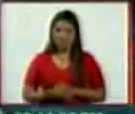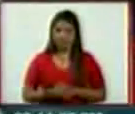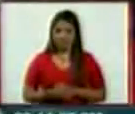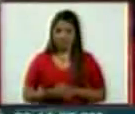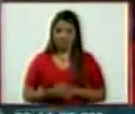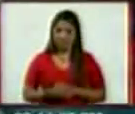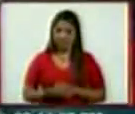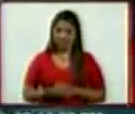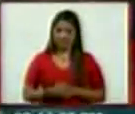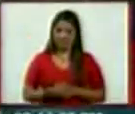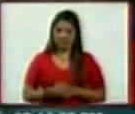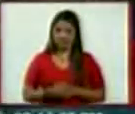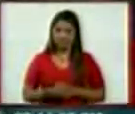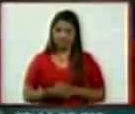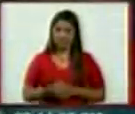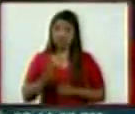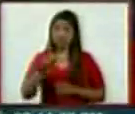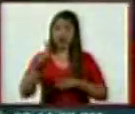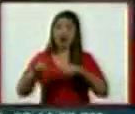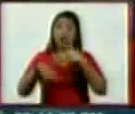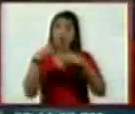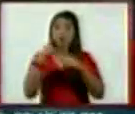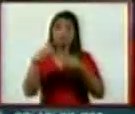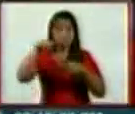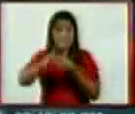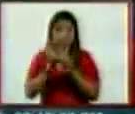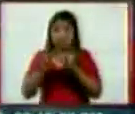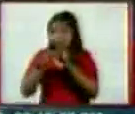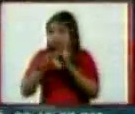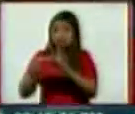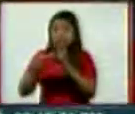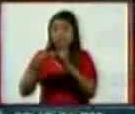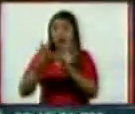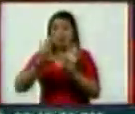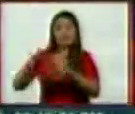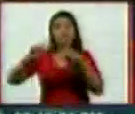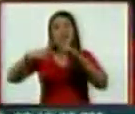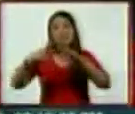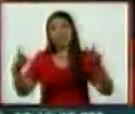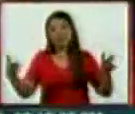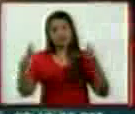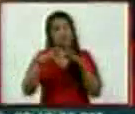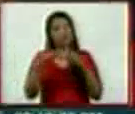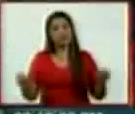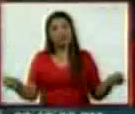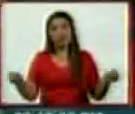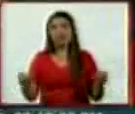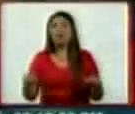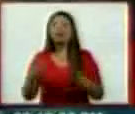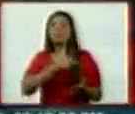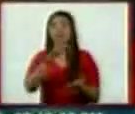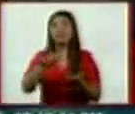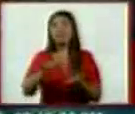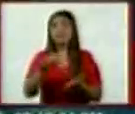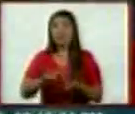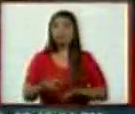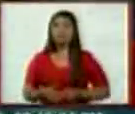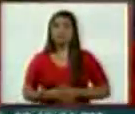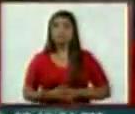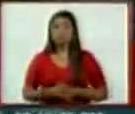Se hizo una declaratoria unánime a favor de la paz en todos los sectores que estaban presentes, que